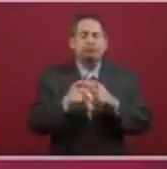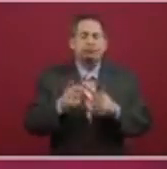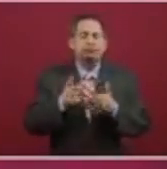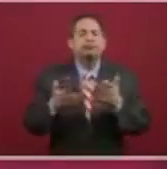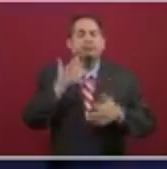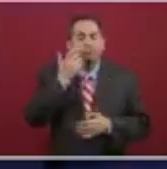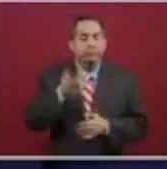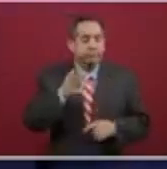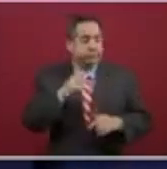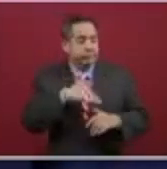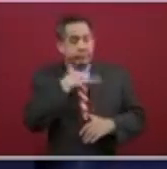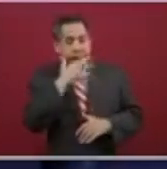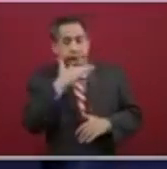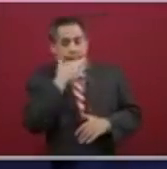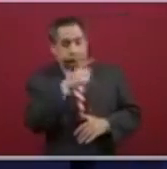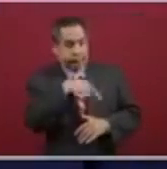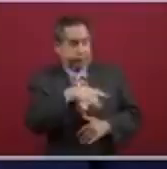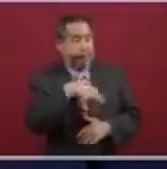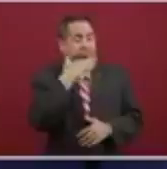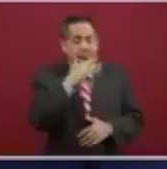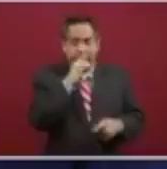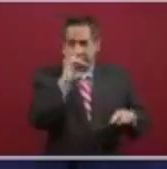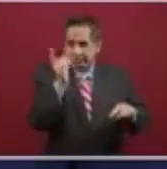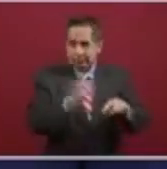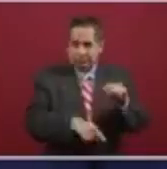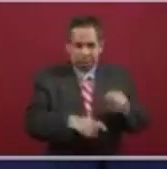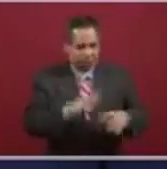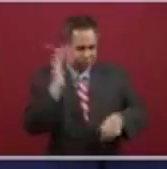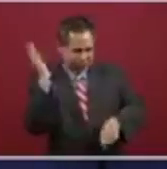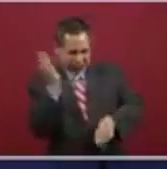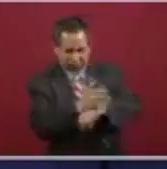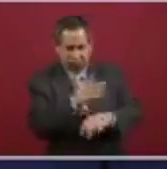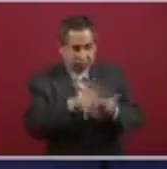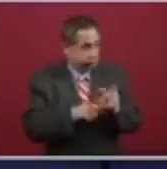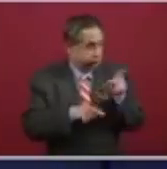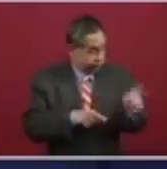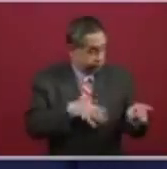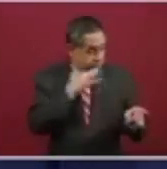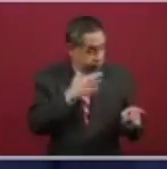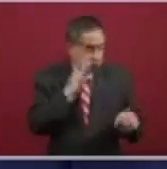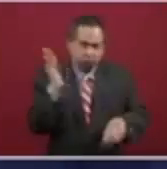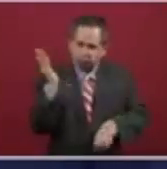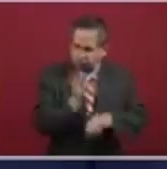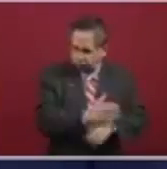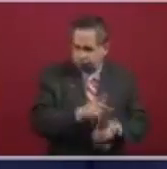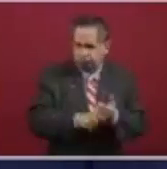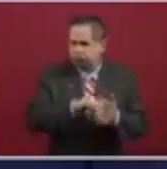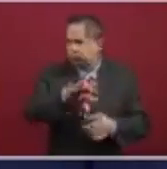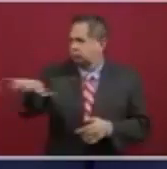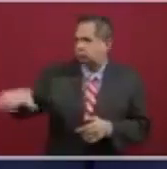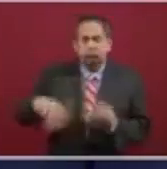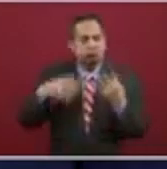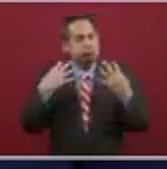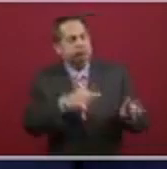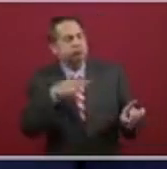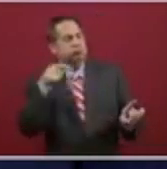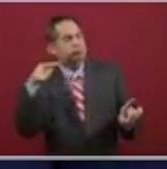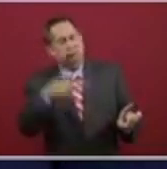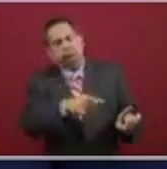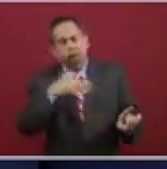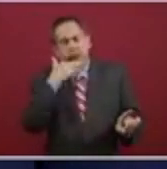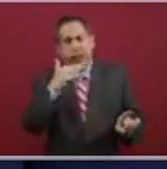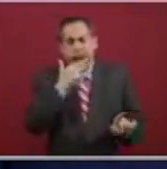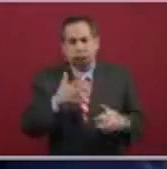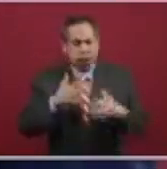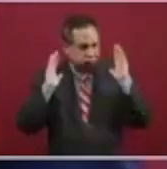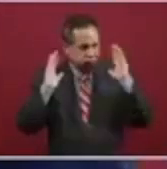Que la corrupción se condene por todos, que al